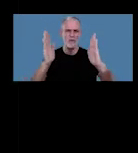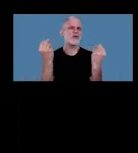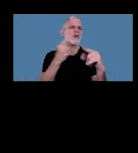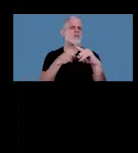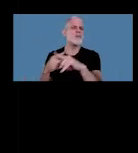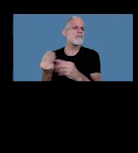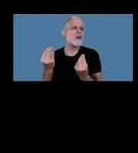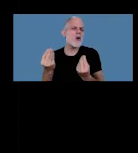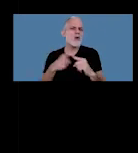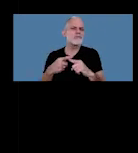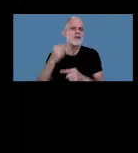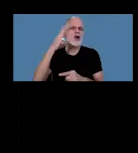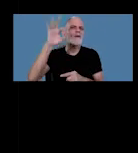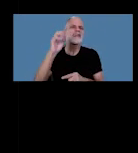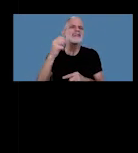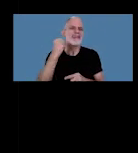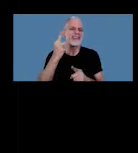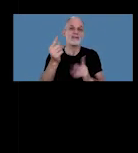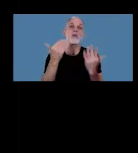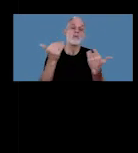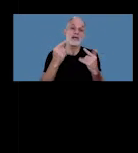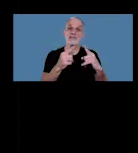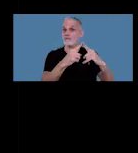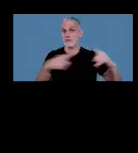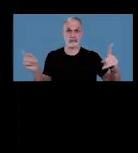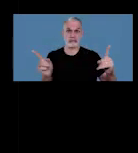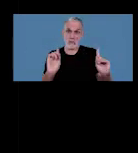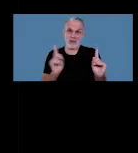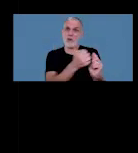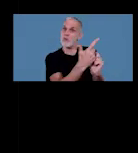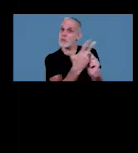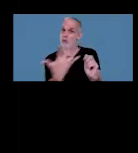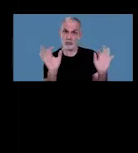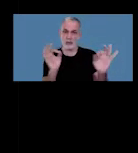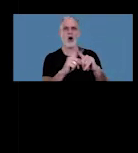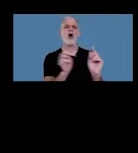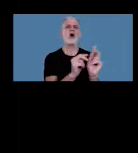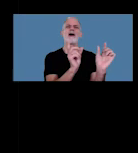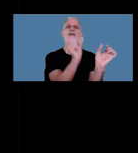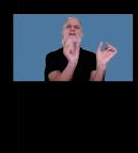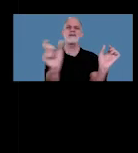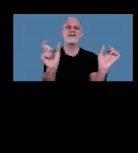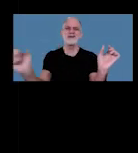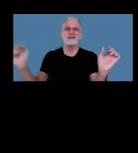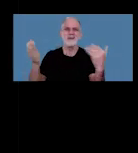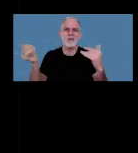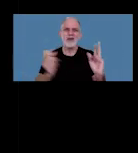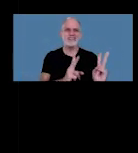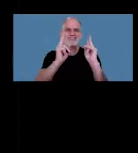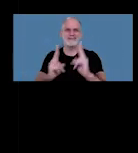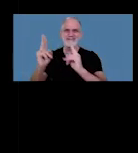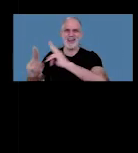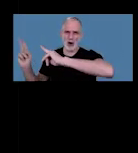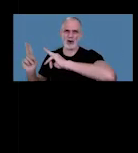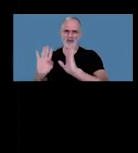esos 90 días? Esos 90 días pueden ser corridos, o sea, todos juntos, o bien en diferentes partes a lo largo del año. Lo